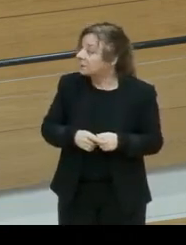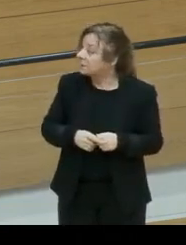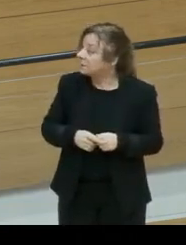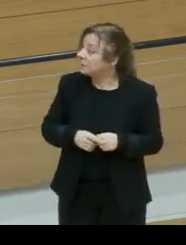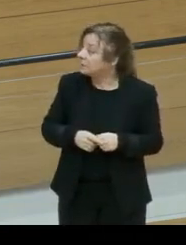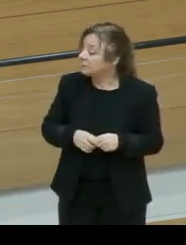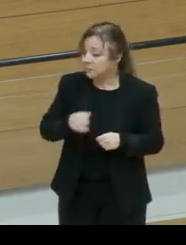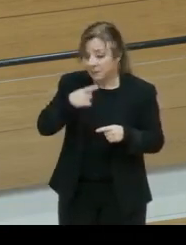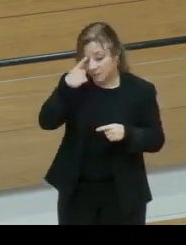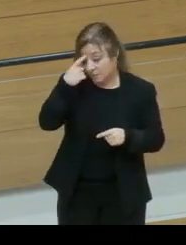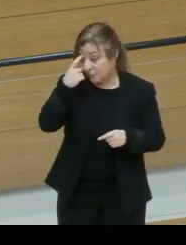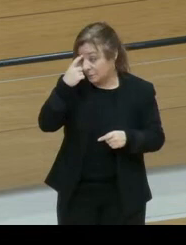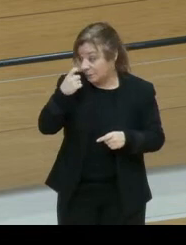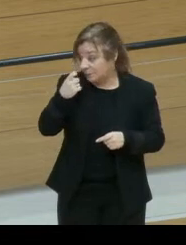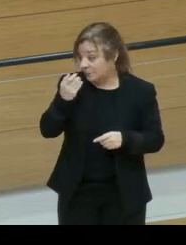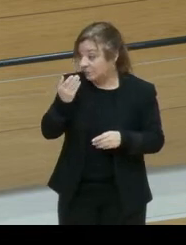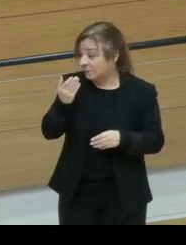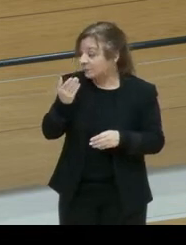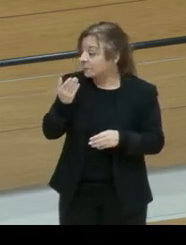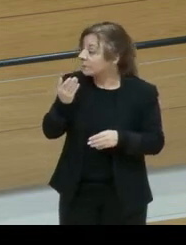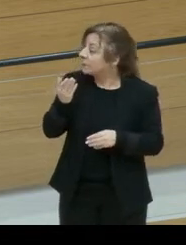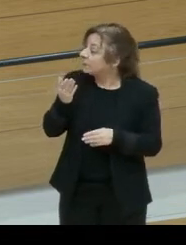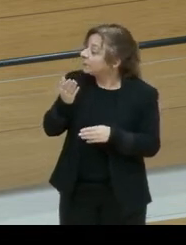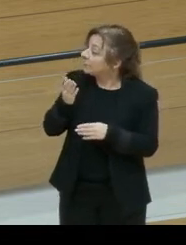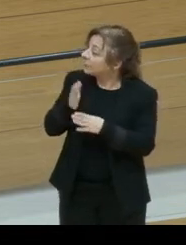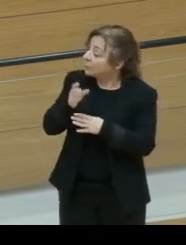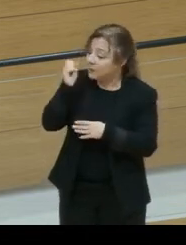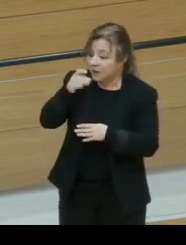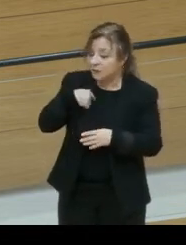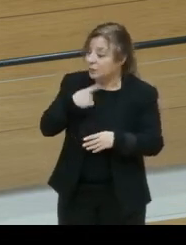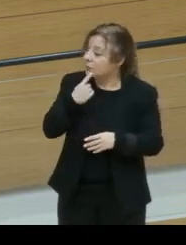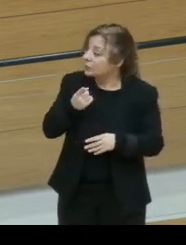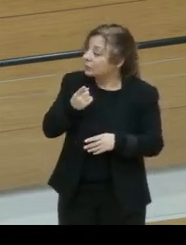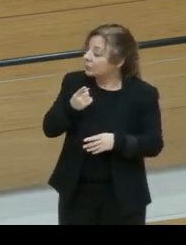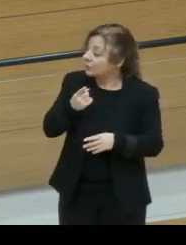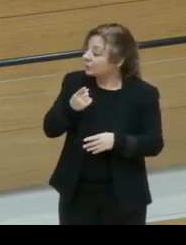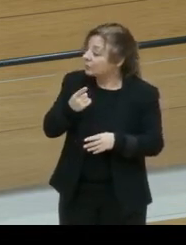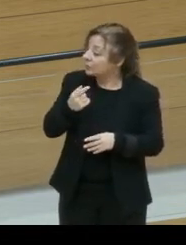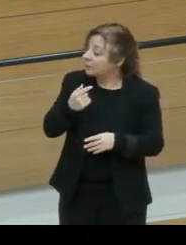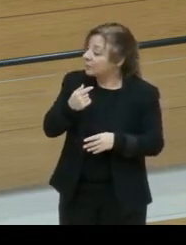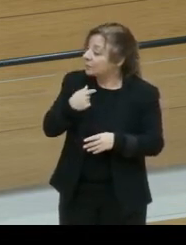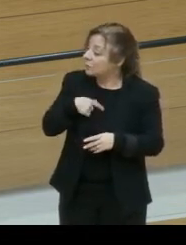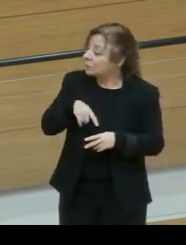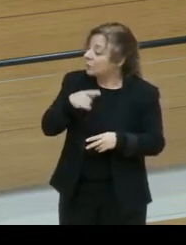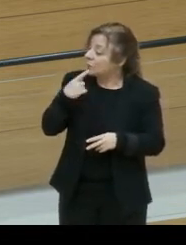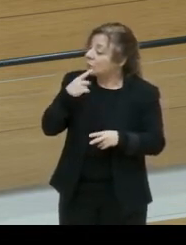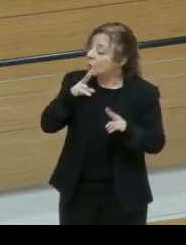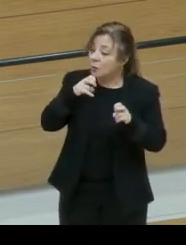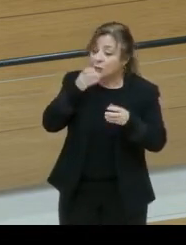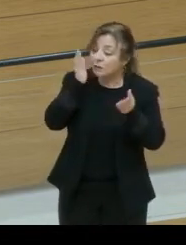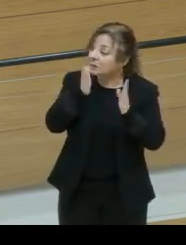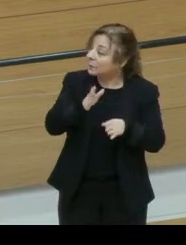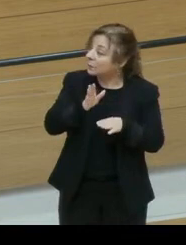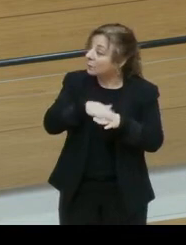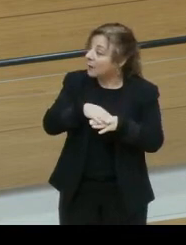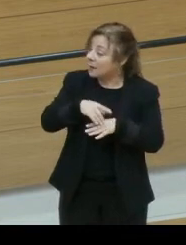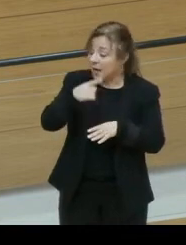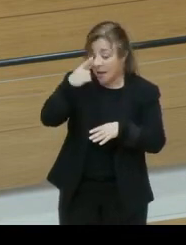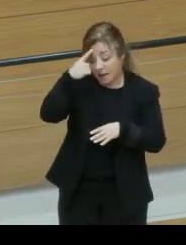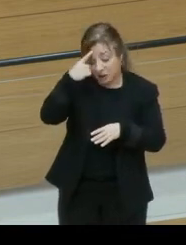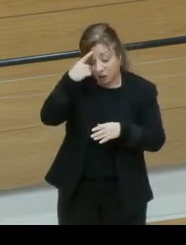Y recordar el nombre de mi charla, que no lo he dicho, pero ya me han presentado, donde nuevos tratamientos para el tumor